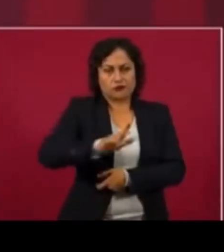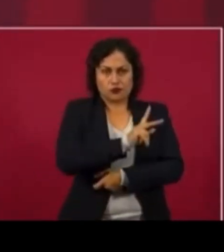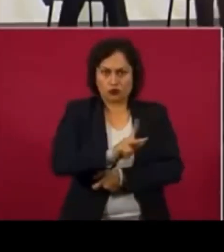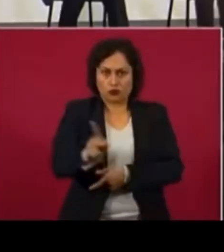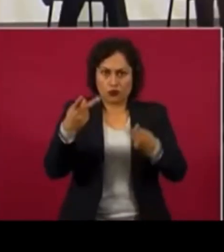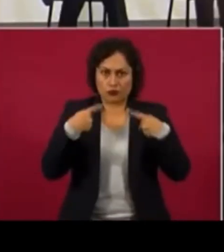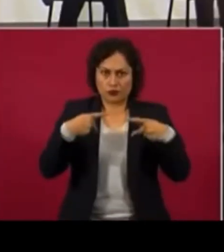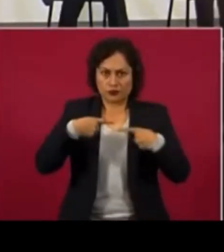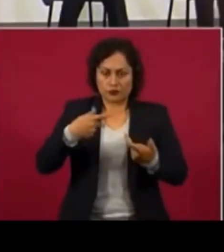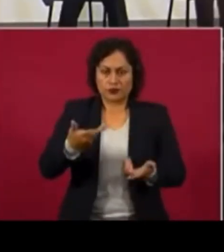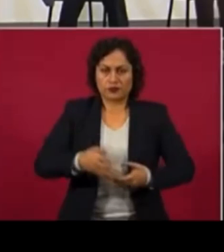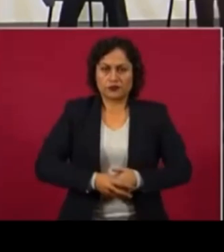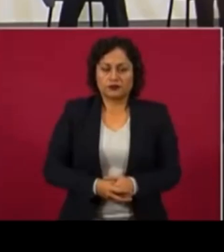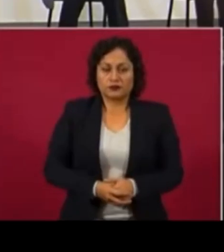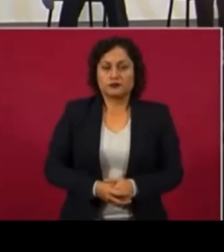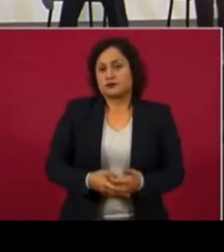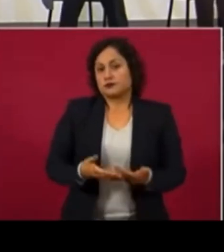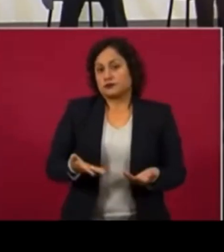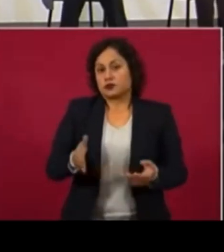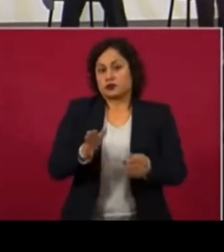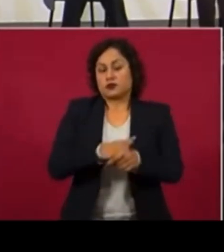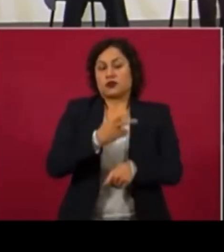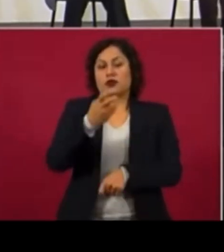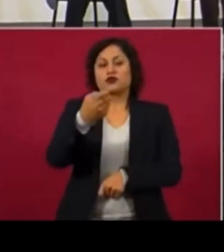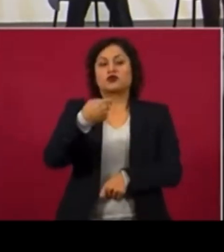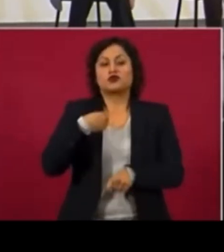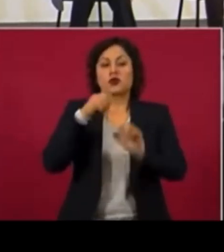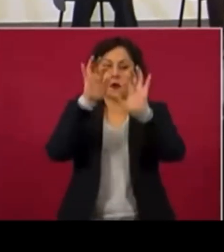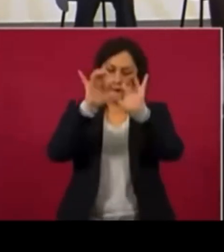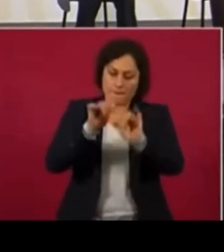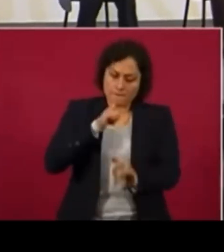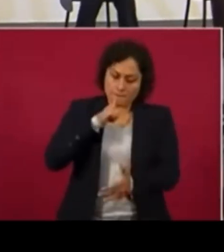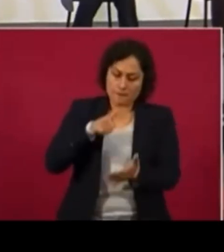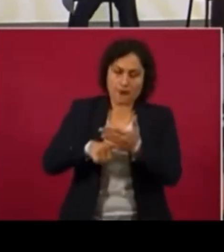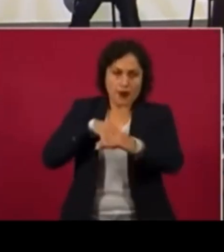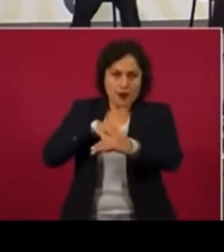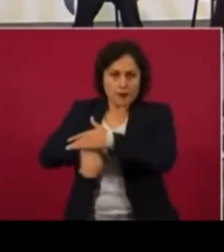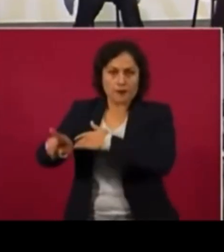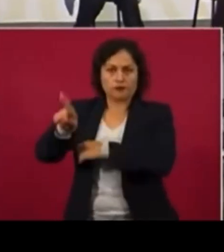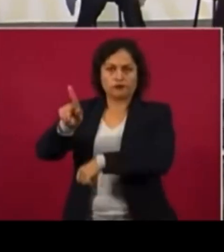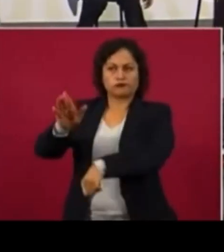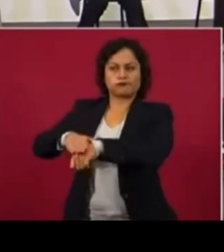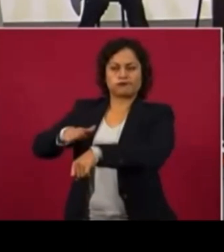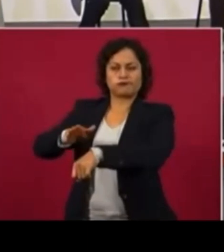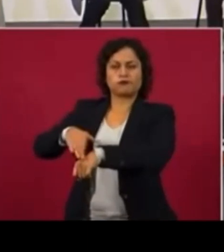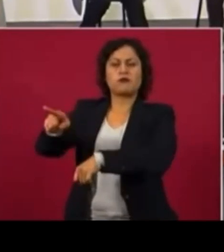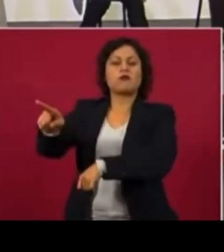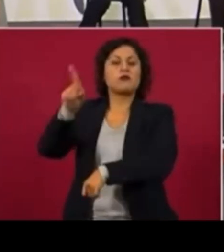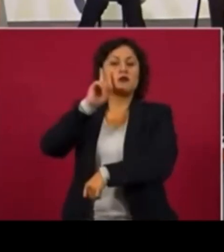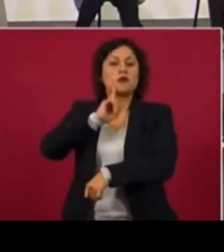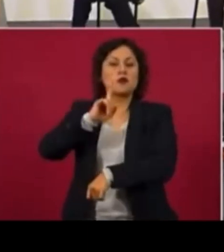Entonces, mandé esta carta ayer que dice: maestra Blanca